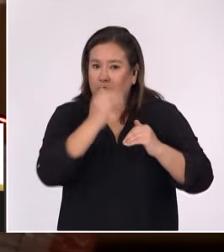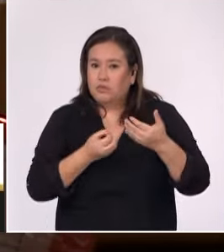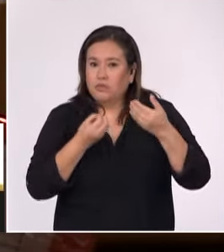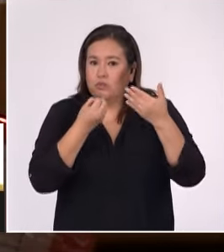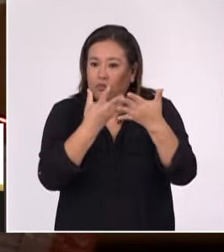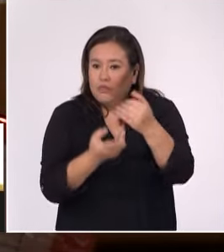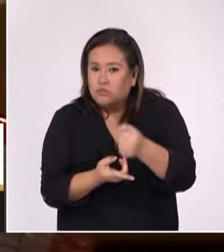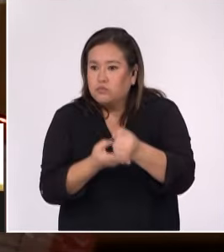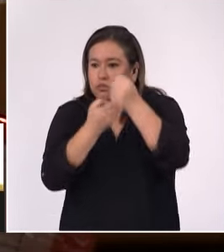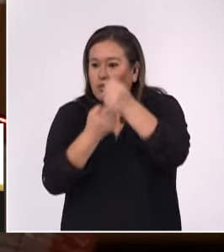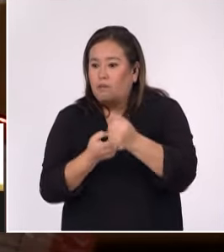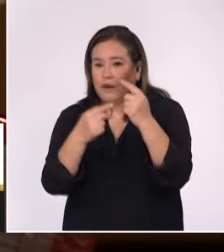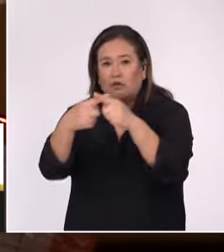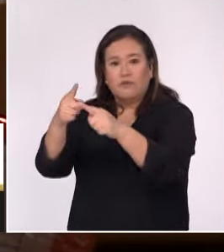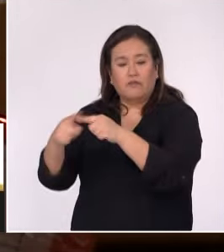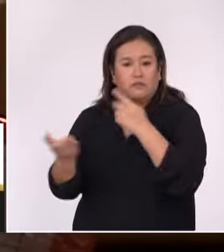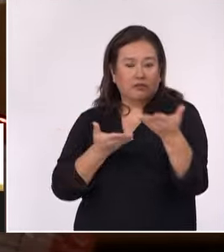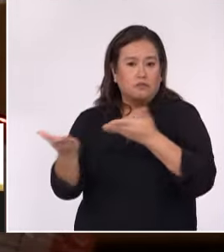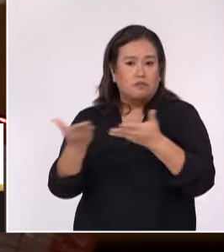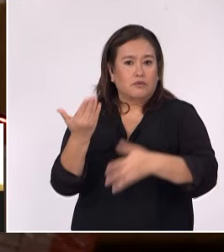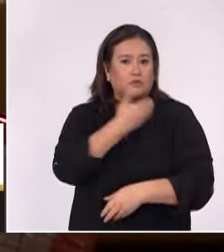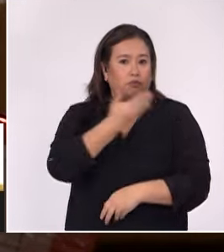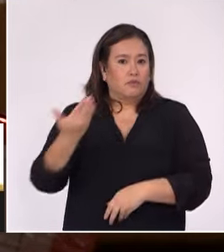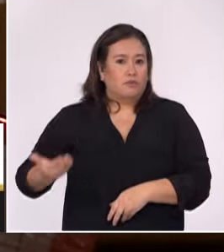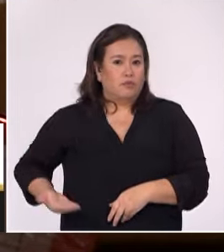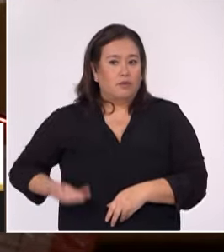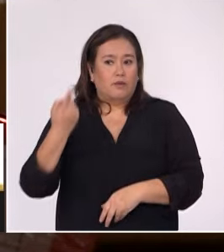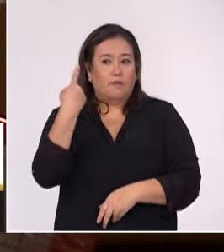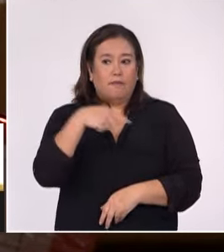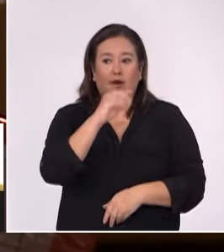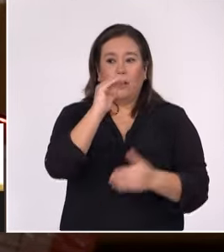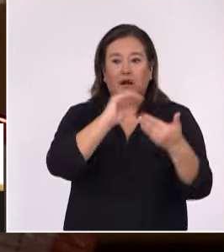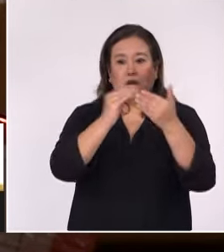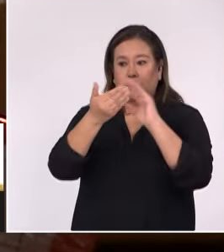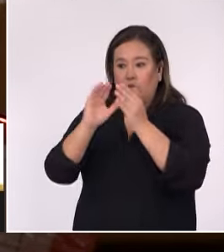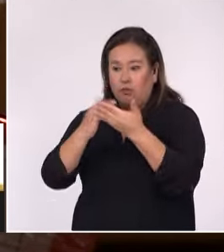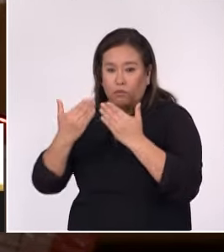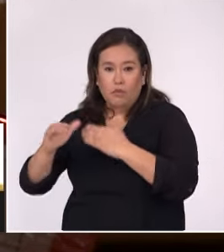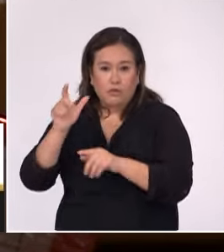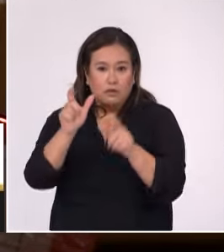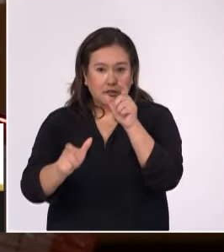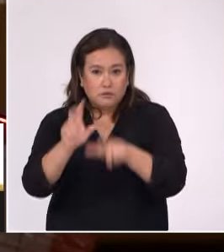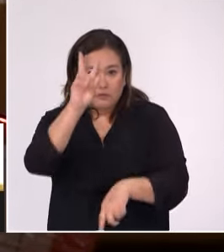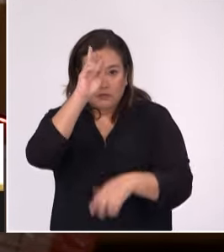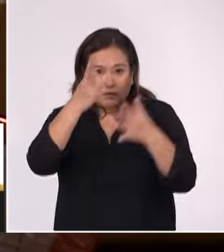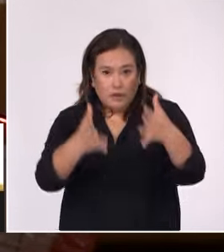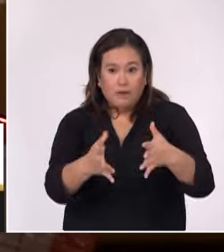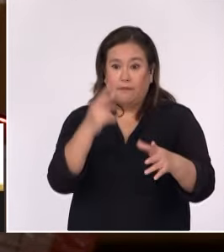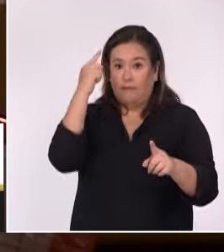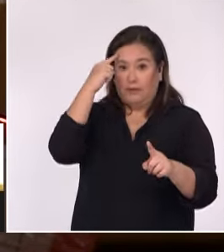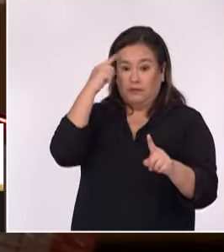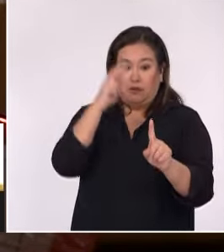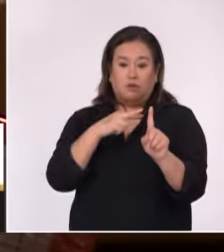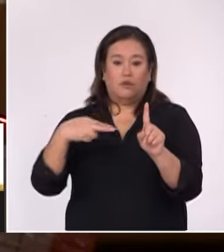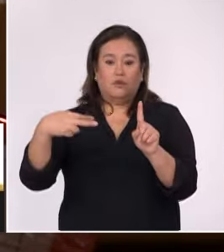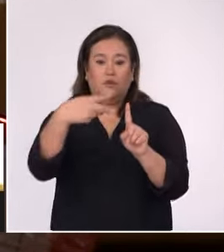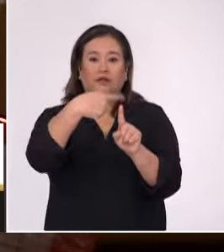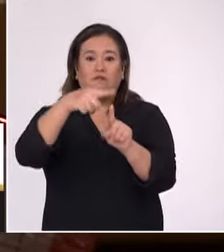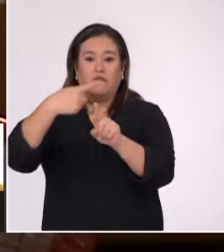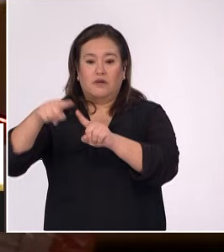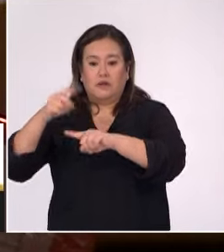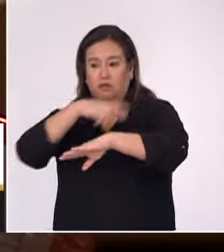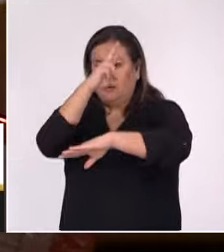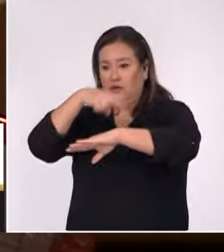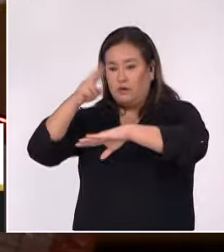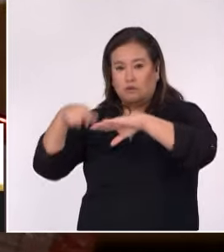el soporte de los servicios públicos para la población, considerando el enfoque territorial y social, la